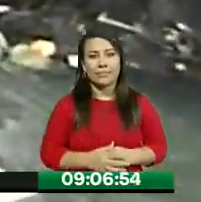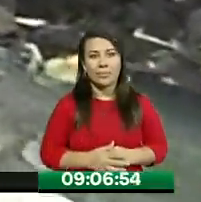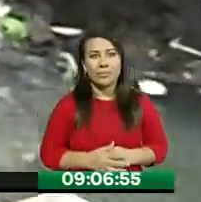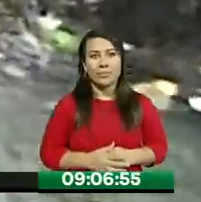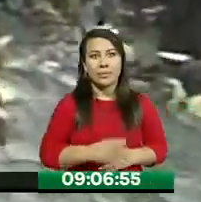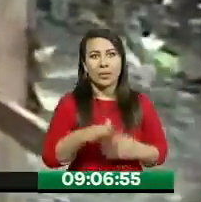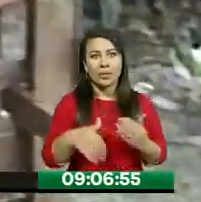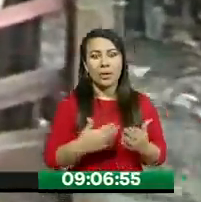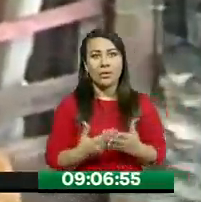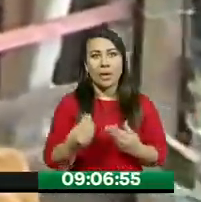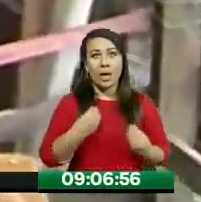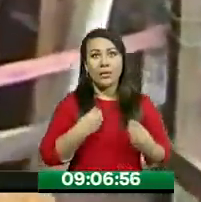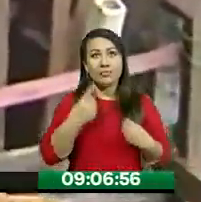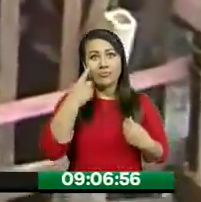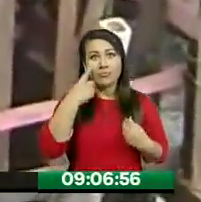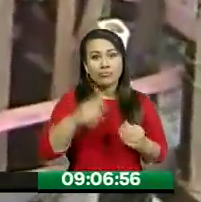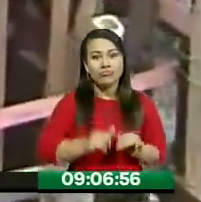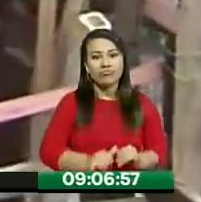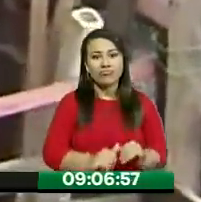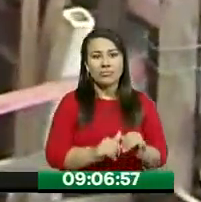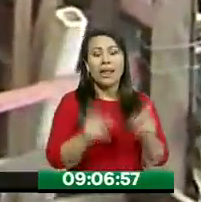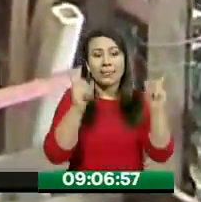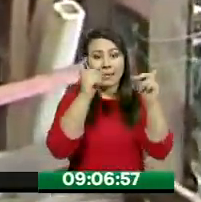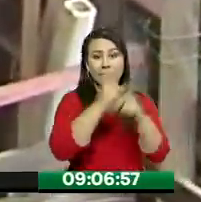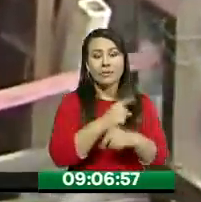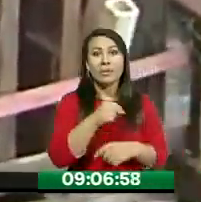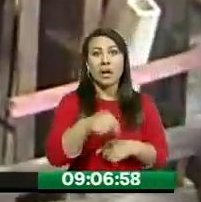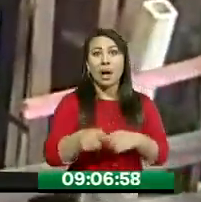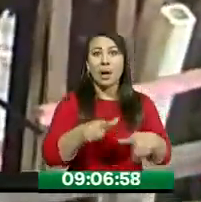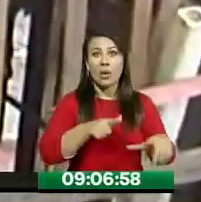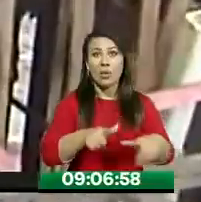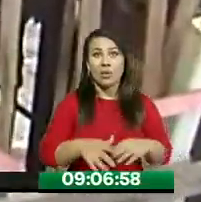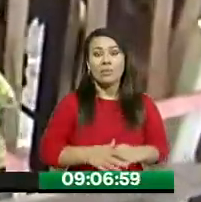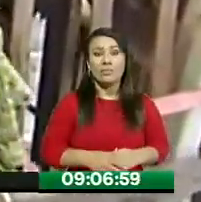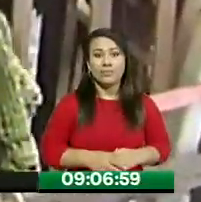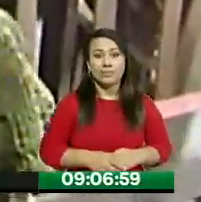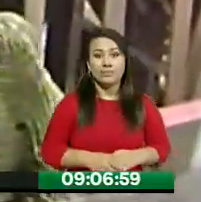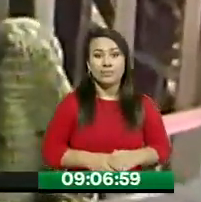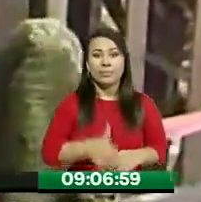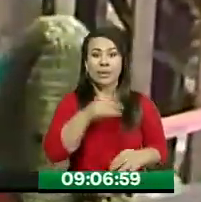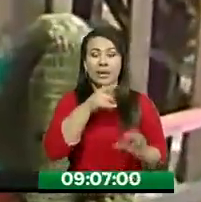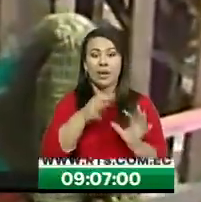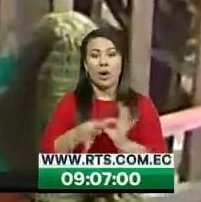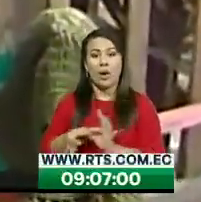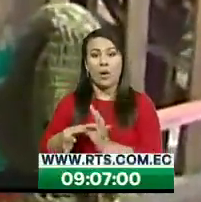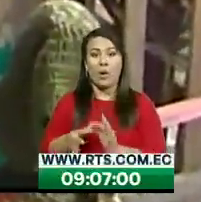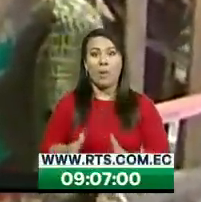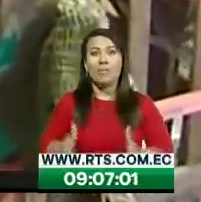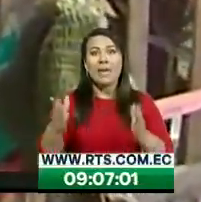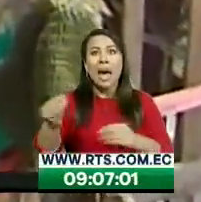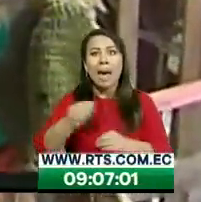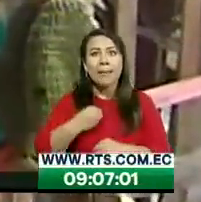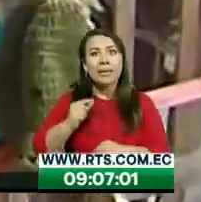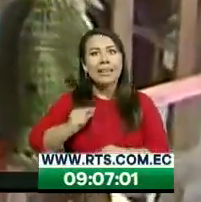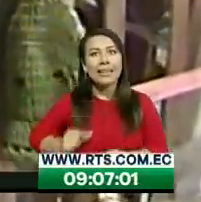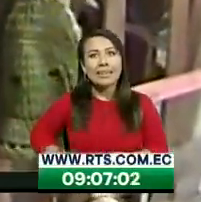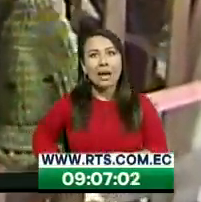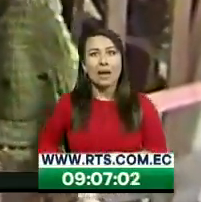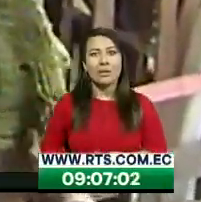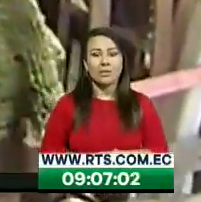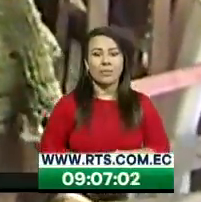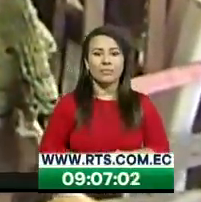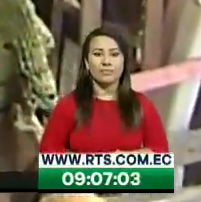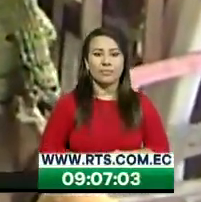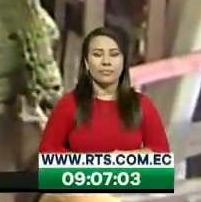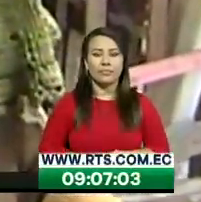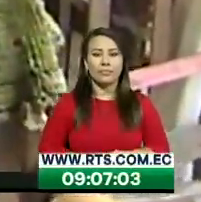el número de galenos para que la atención fluya. Que manden más ambulancias, más médicos. Cuando se van a hacer, usted